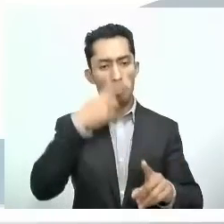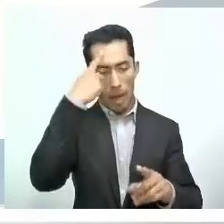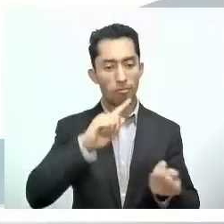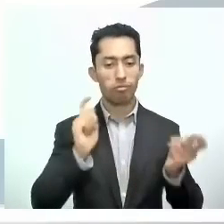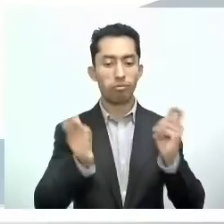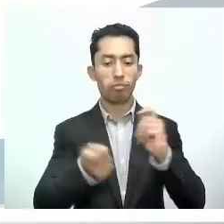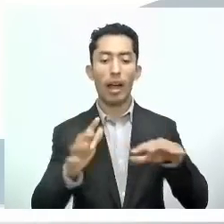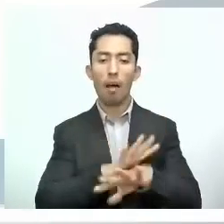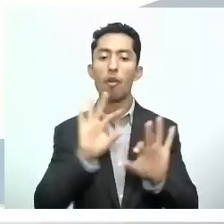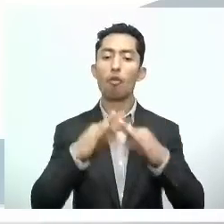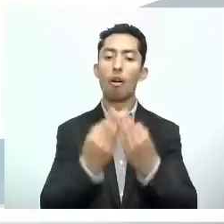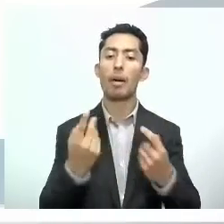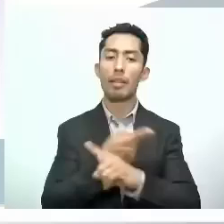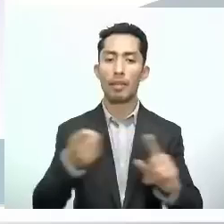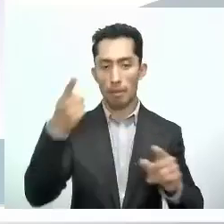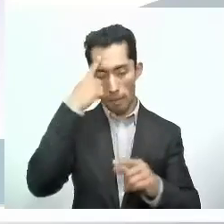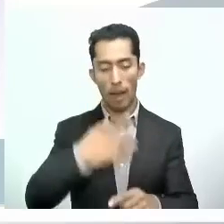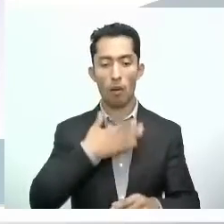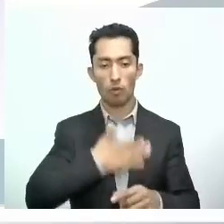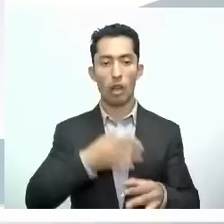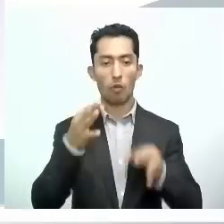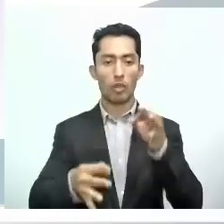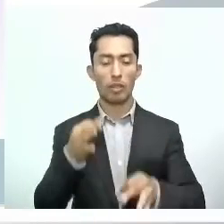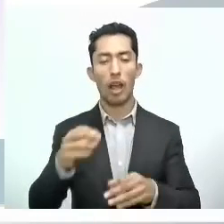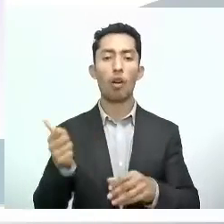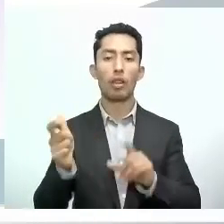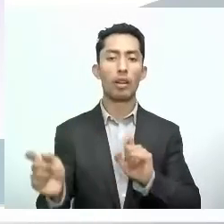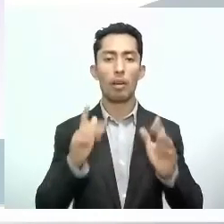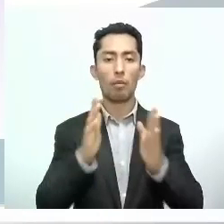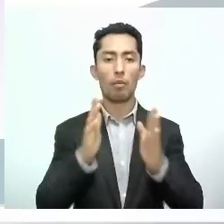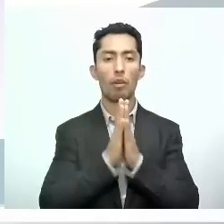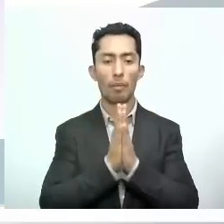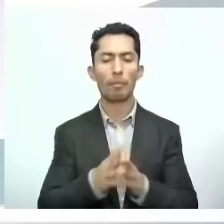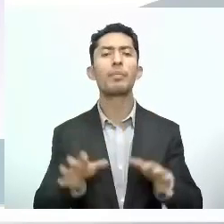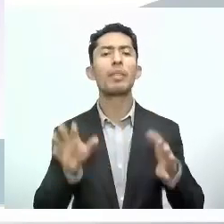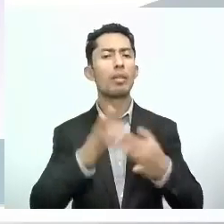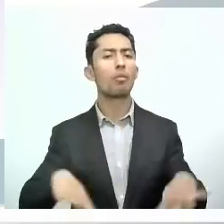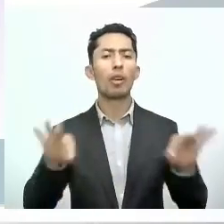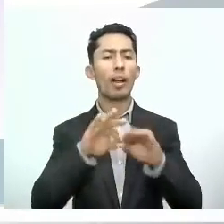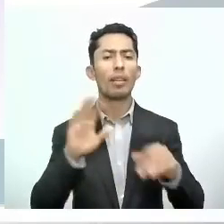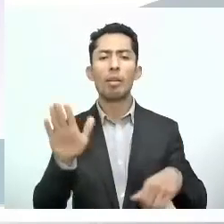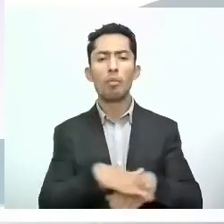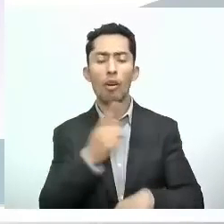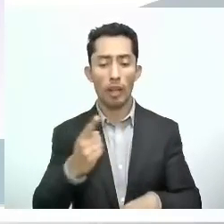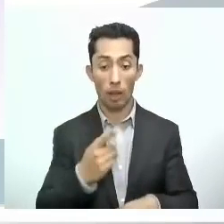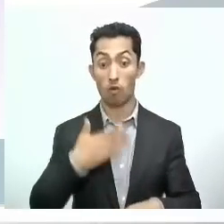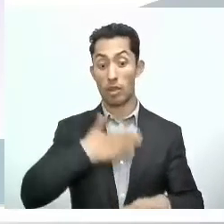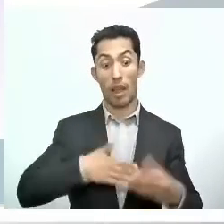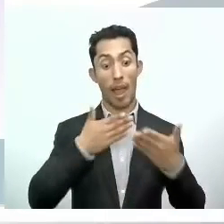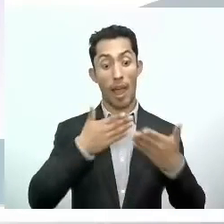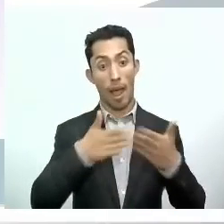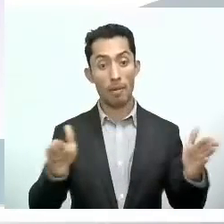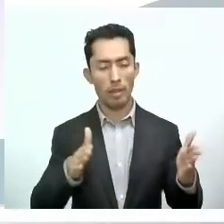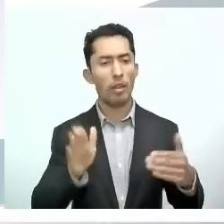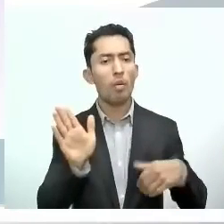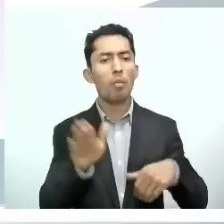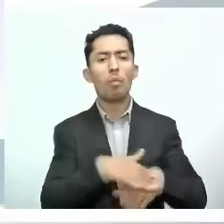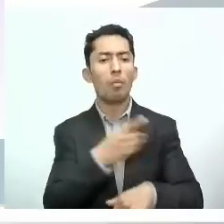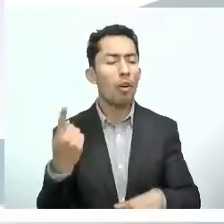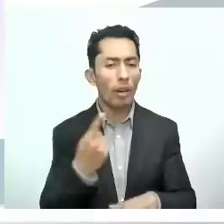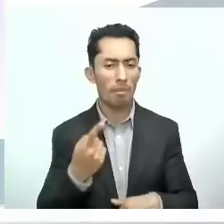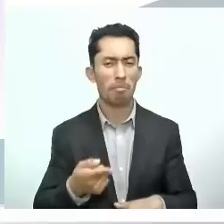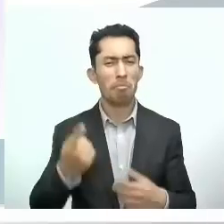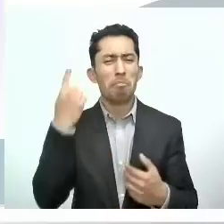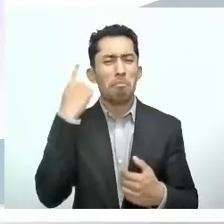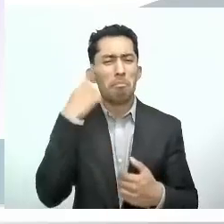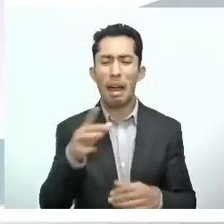gobernanza judicial. La siguiente, por favor. ¿Por qué es importante la justicia abierta? ¿Por qué es importante y por qué se vincula